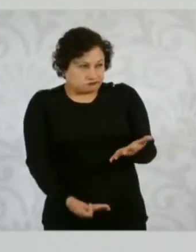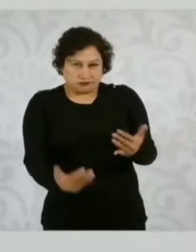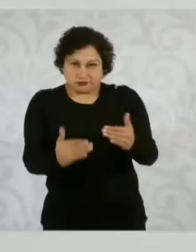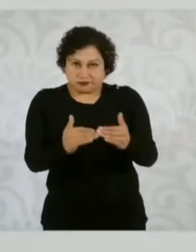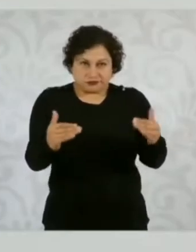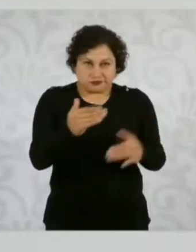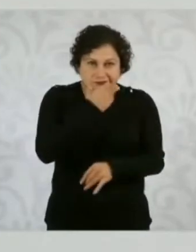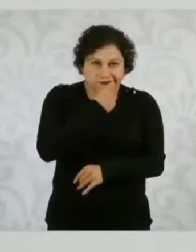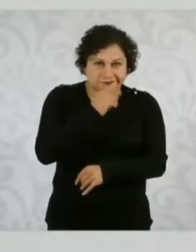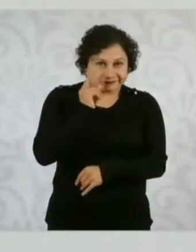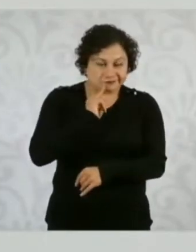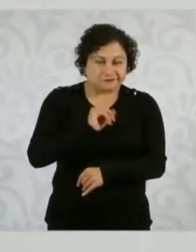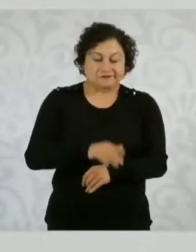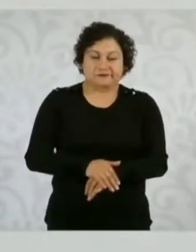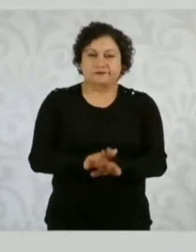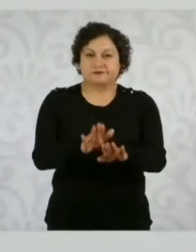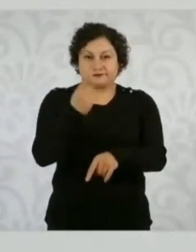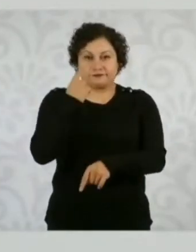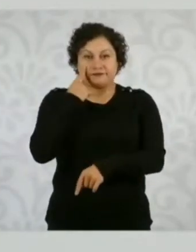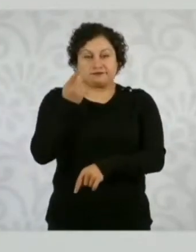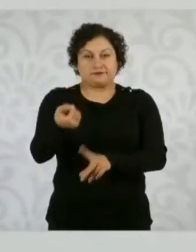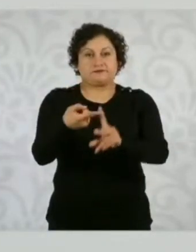A ver aquí.